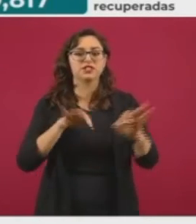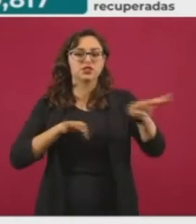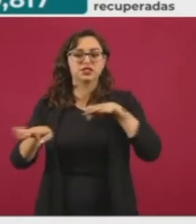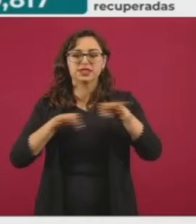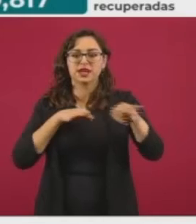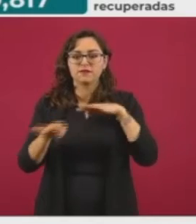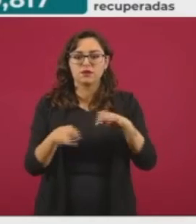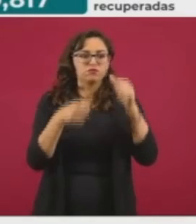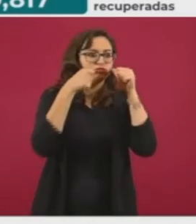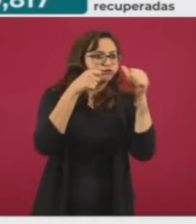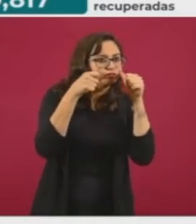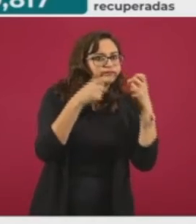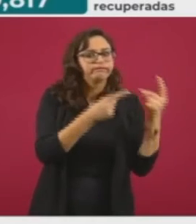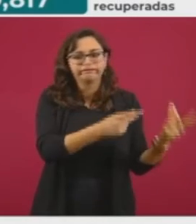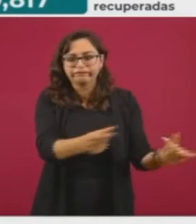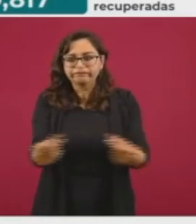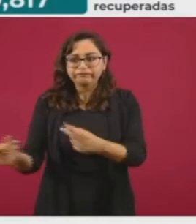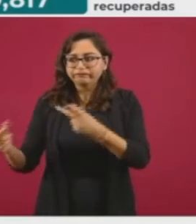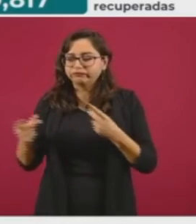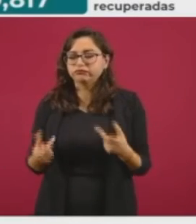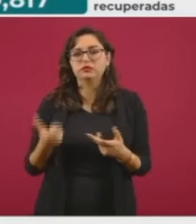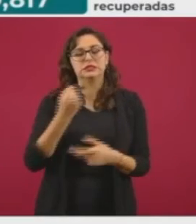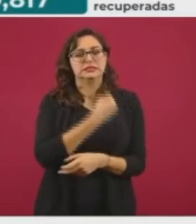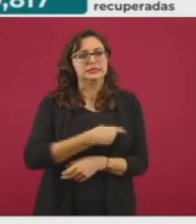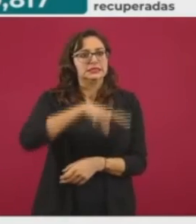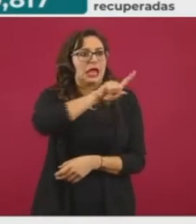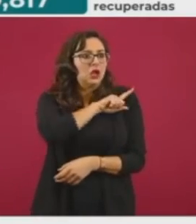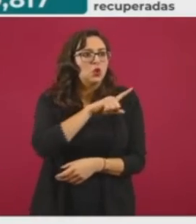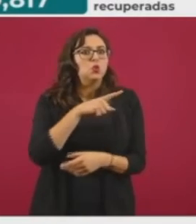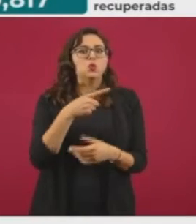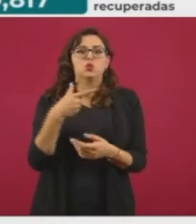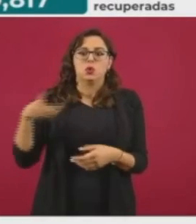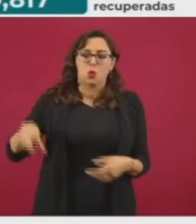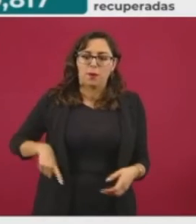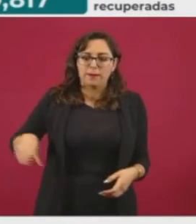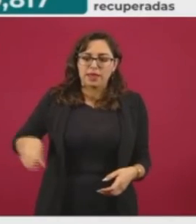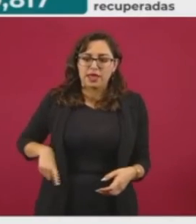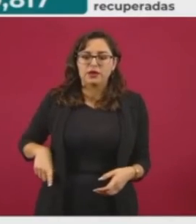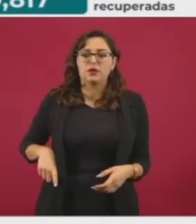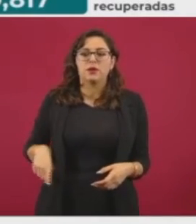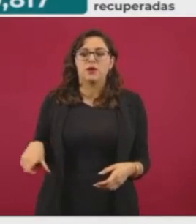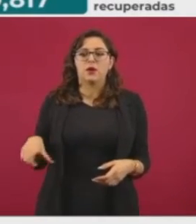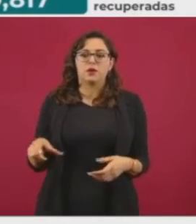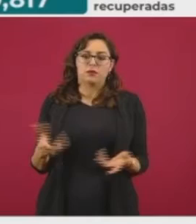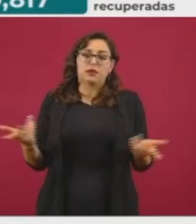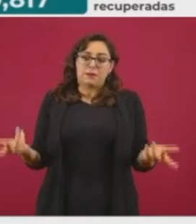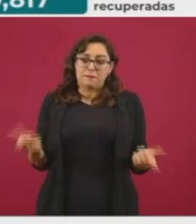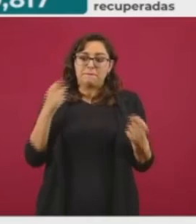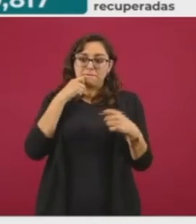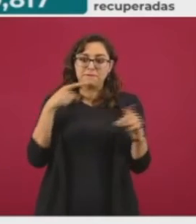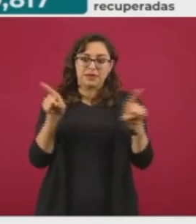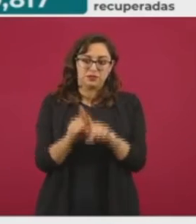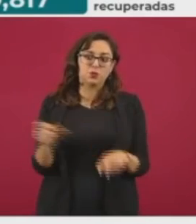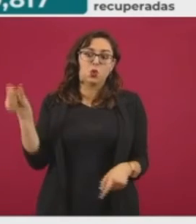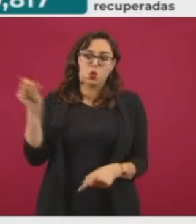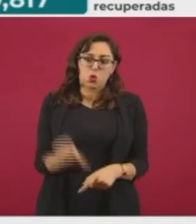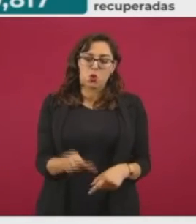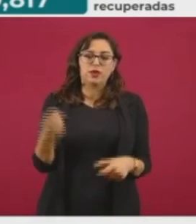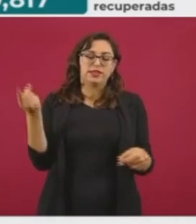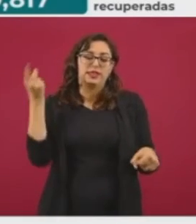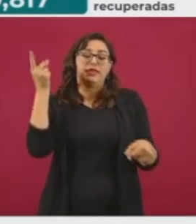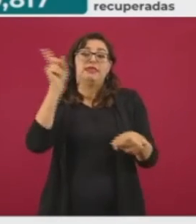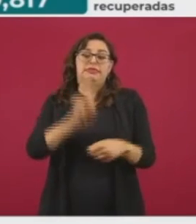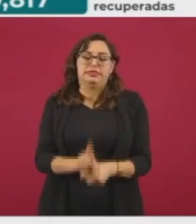de la salud, de atención médica y de salud pública, y particularmente hoy, del Día de la Persona